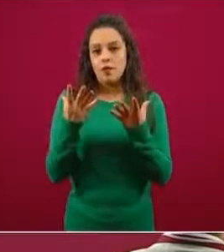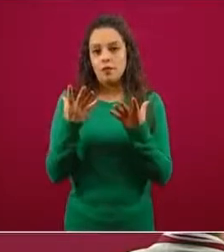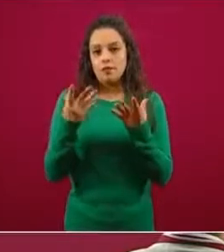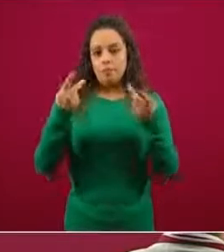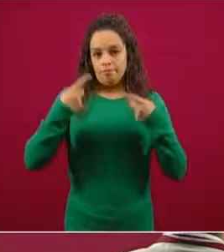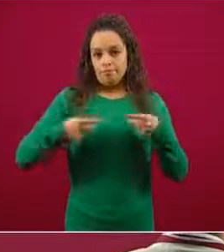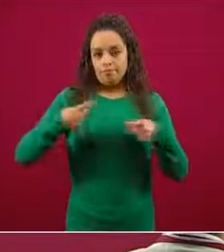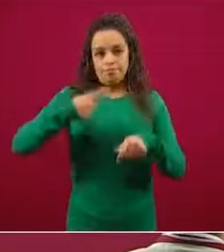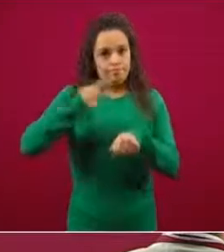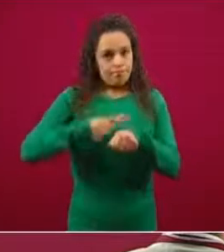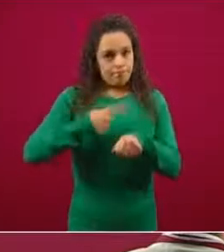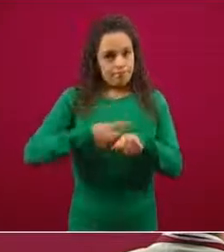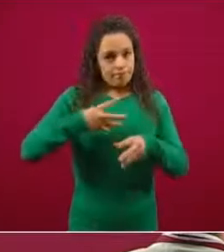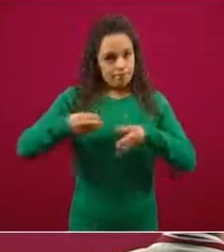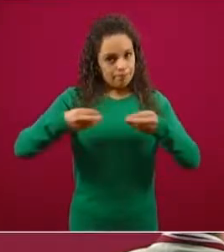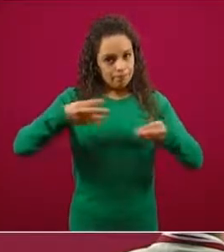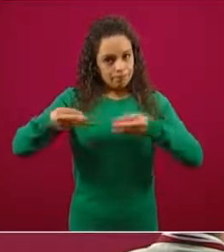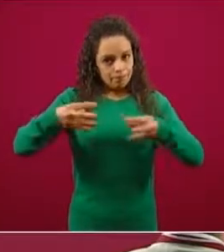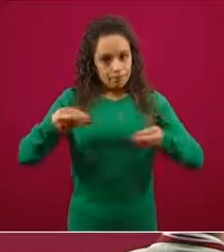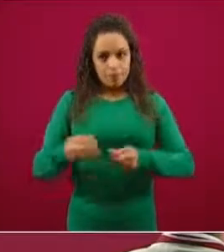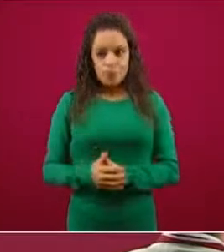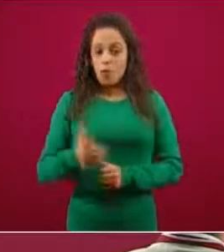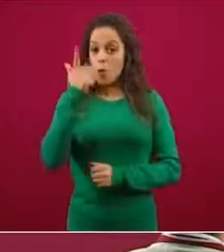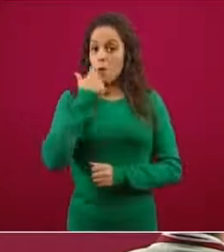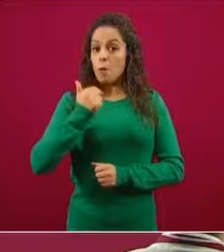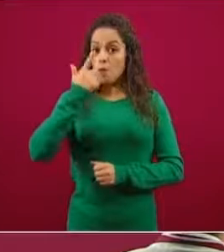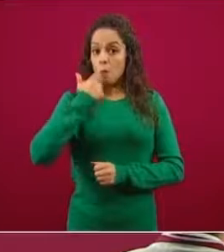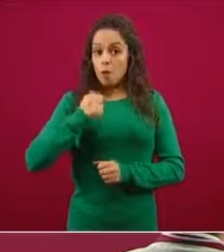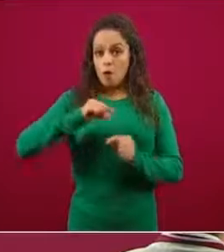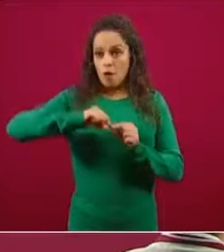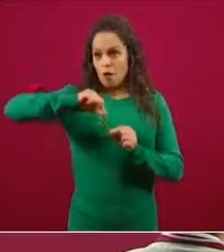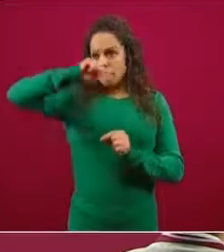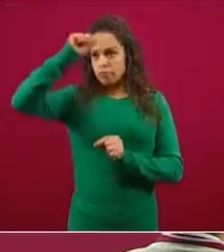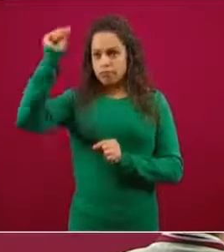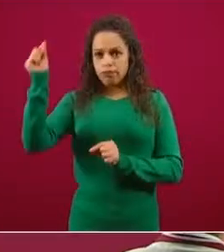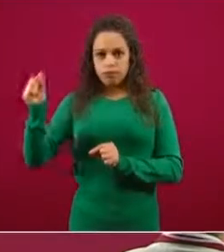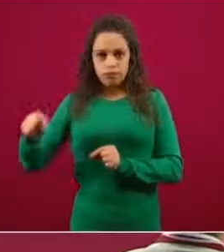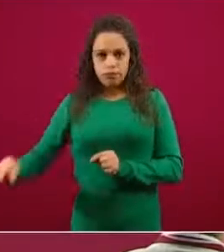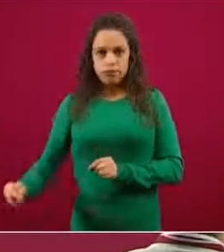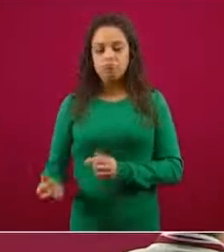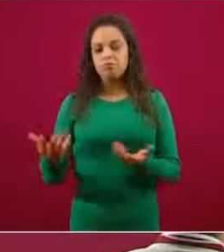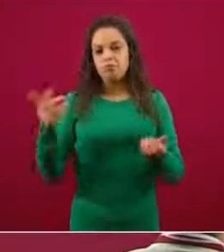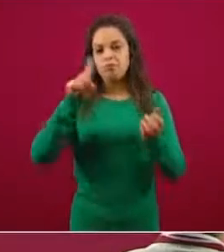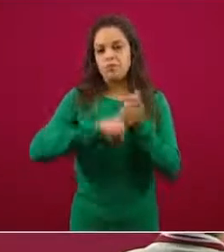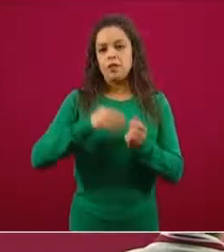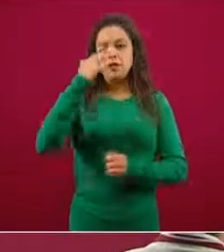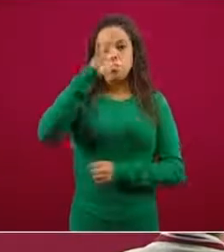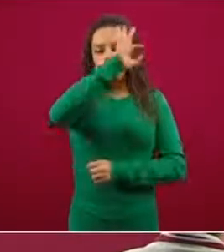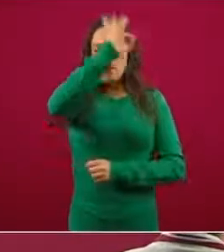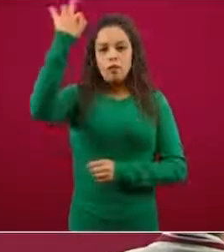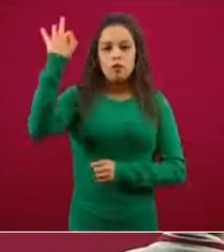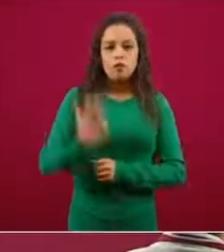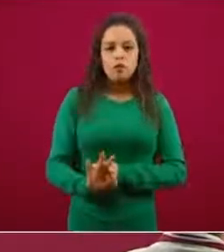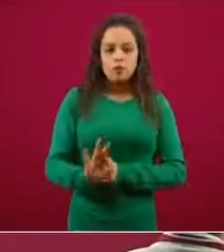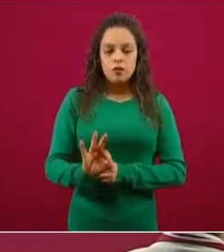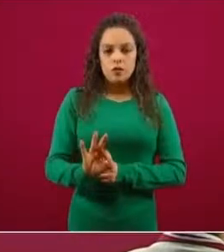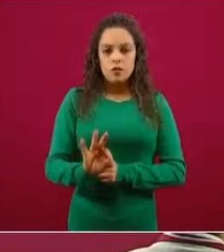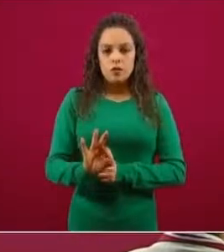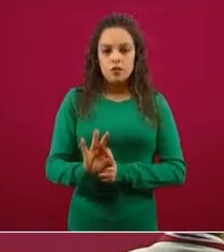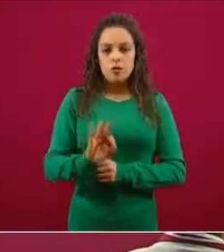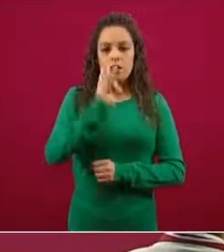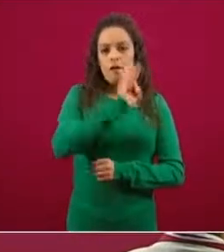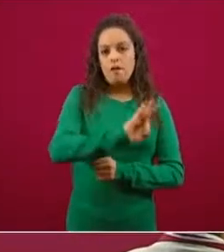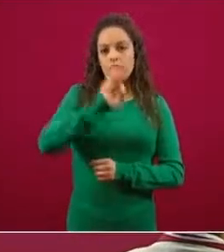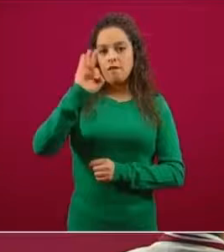es donde con una probabilidad del 50% se van a presentar ese número de casos en cada una de las